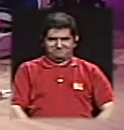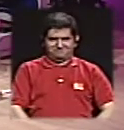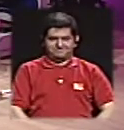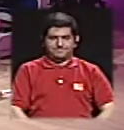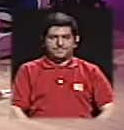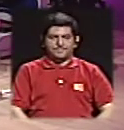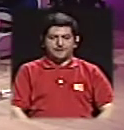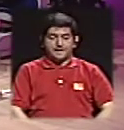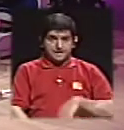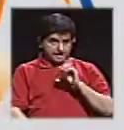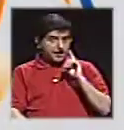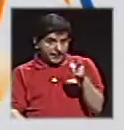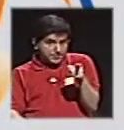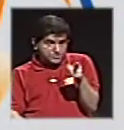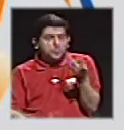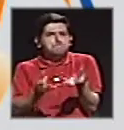Es